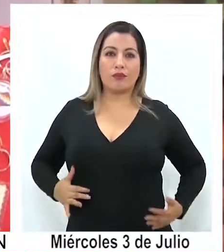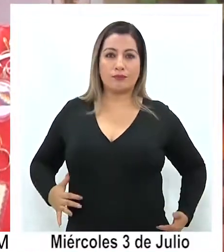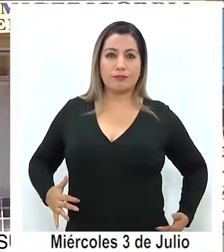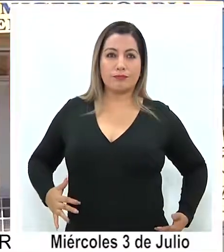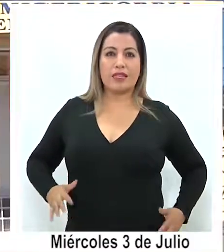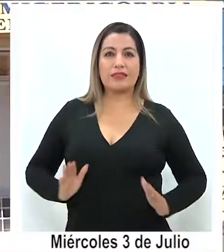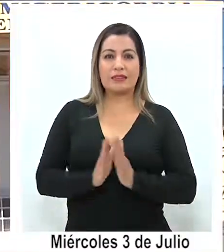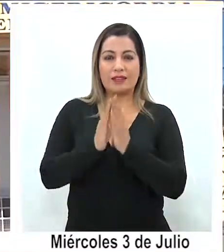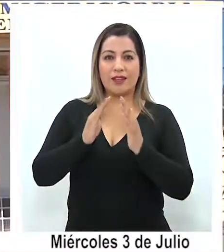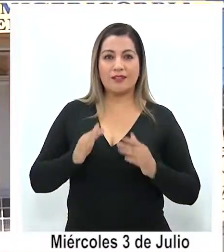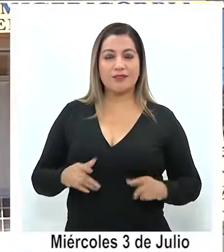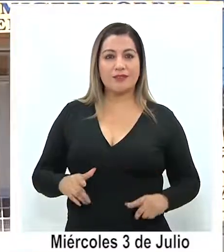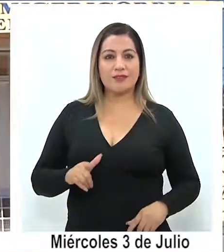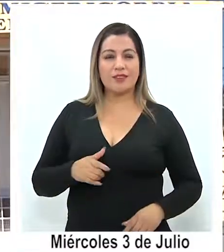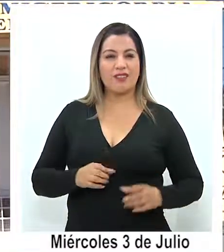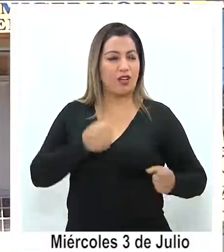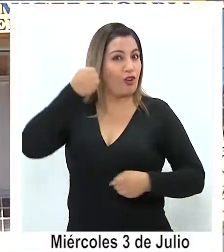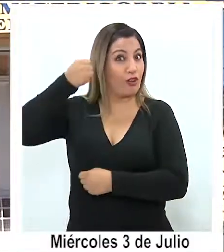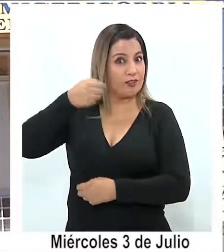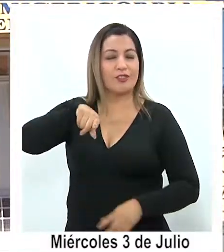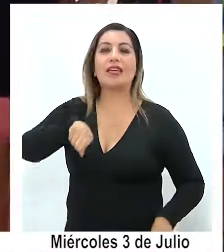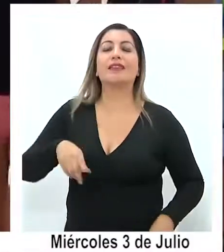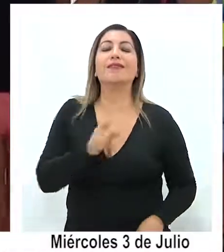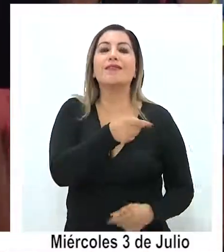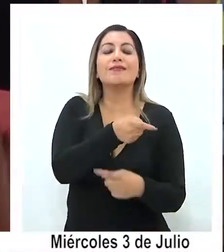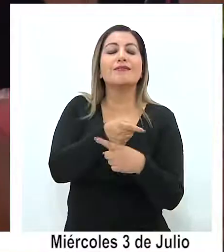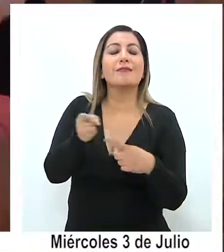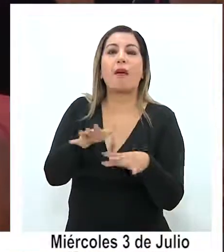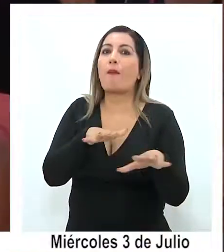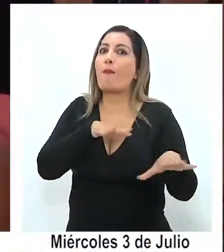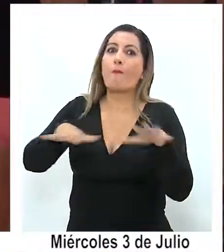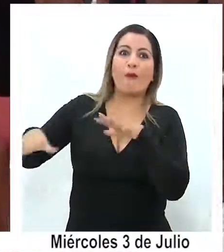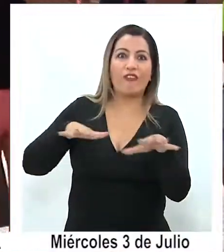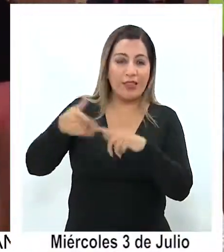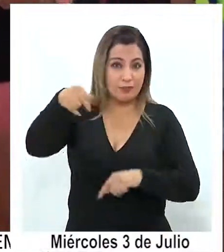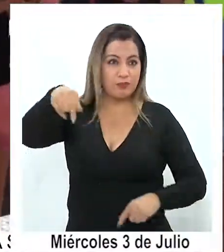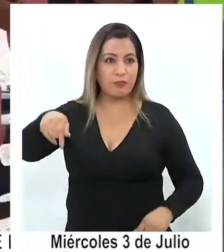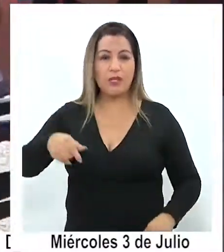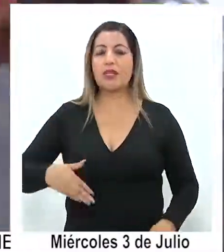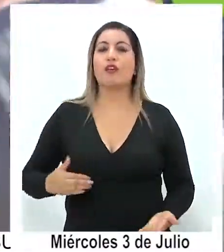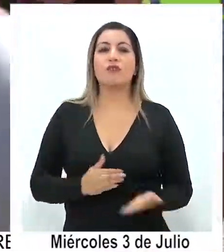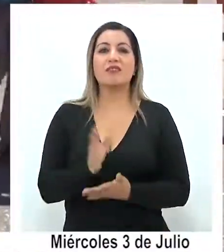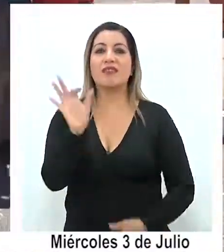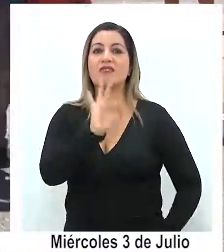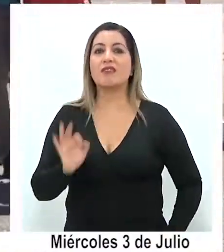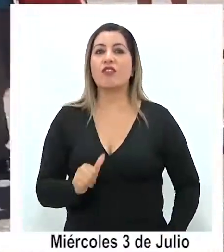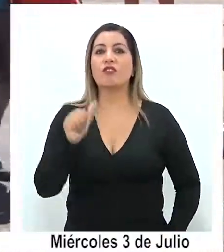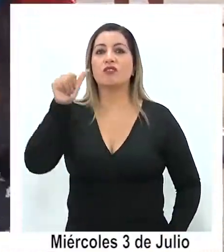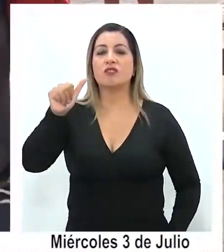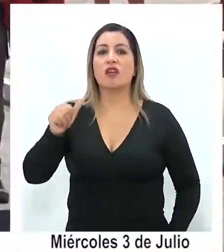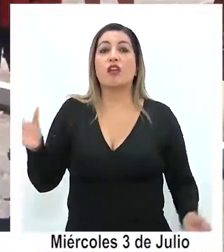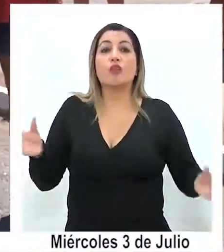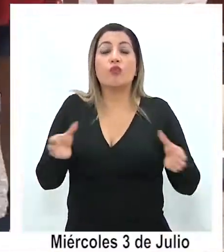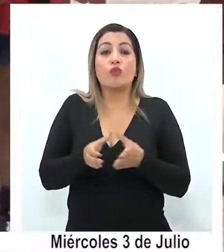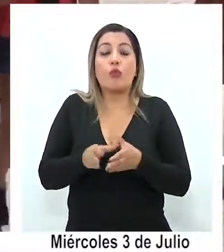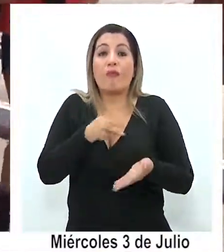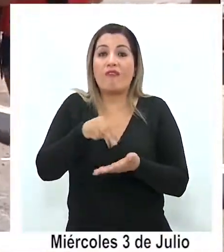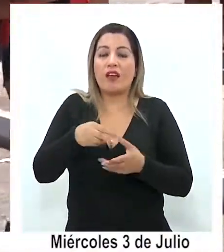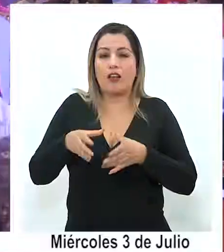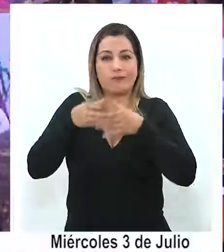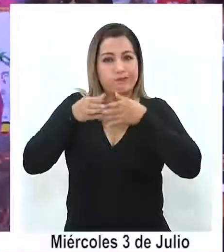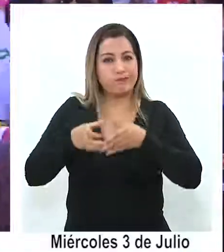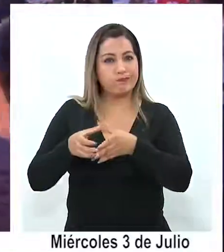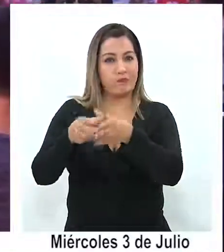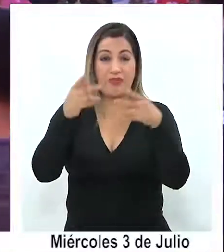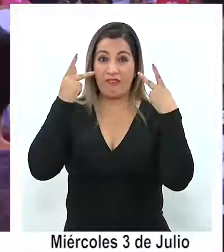San Lorenzo. Esta es la semana más movida porque a partir del sábado 6 suben los bailarines a la Tirana.